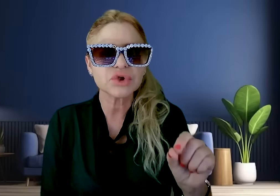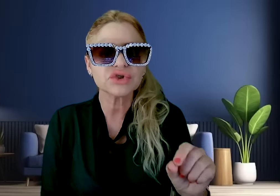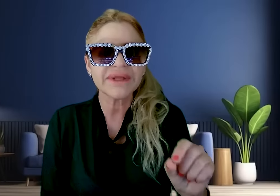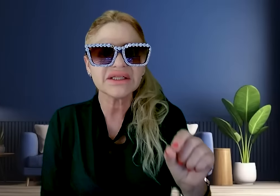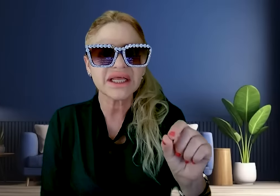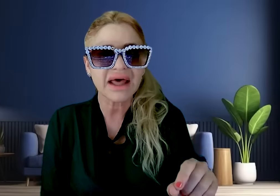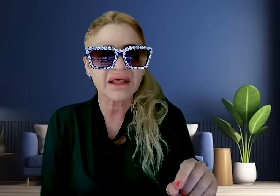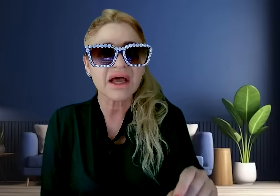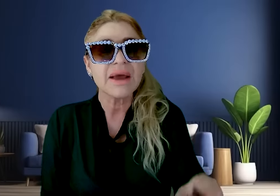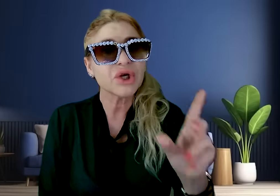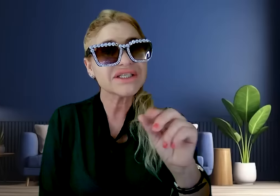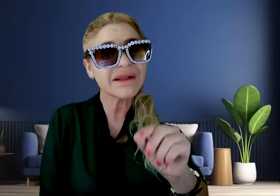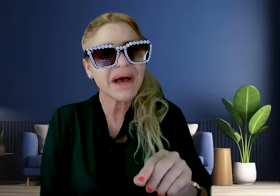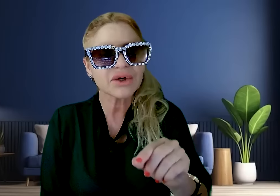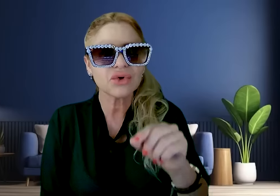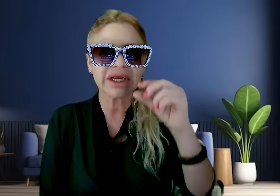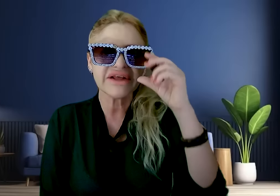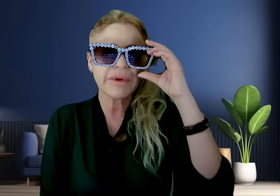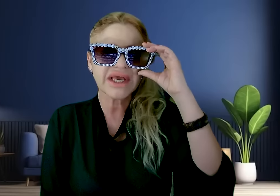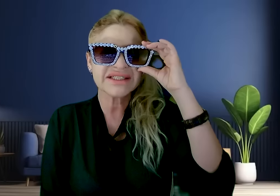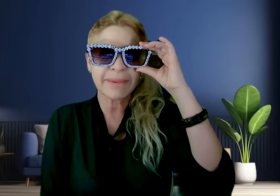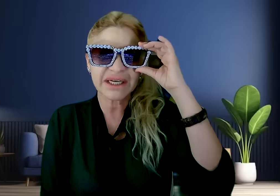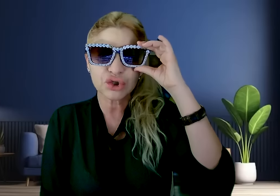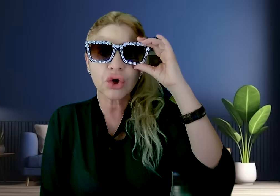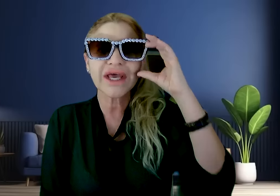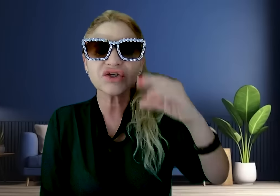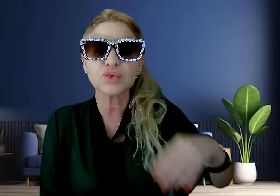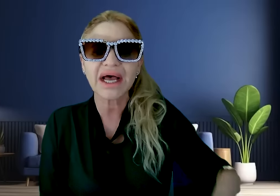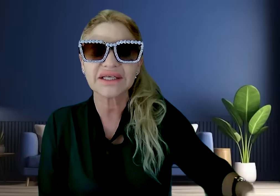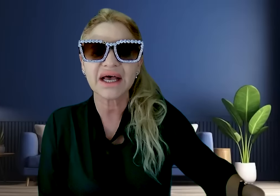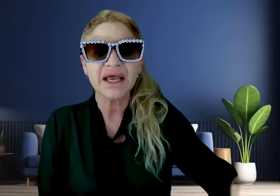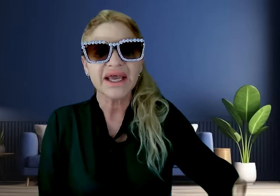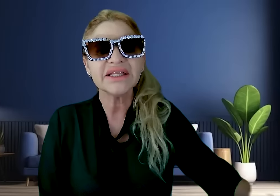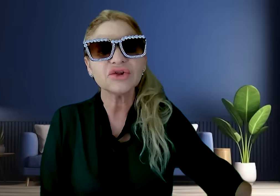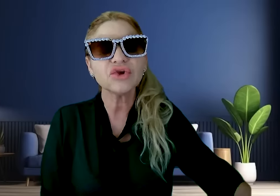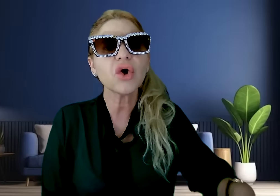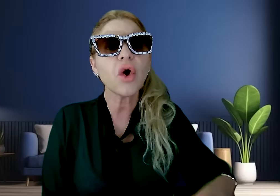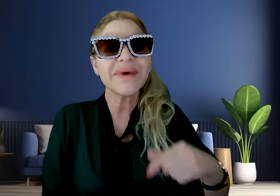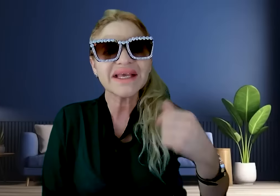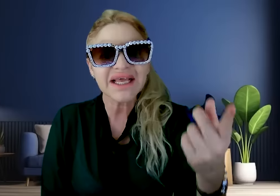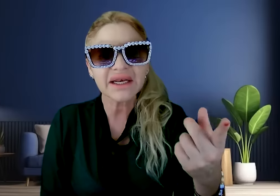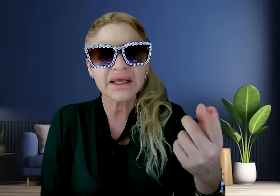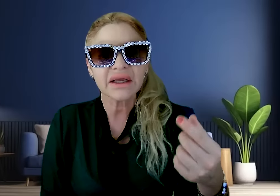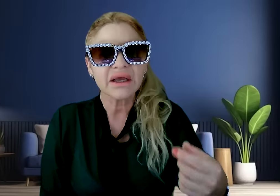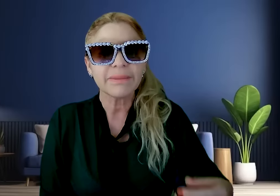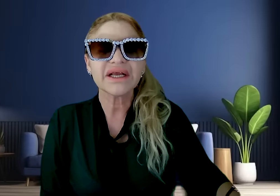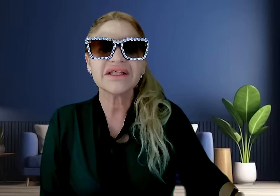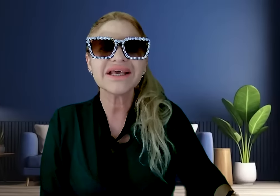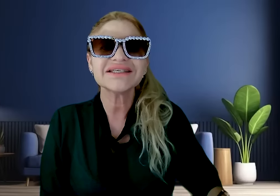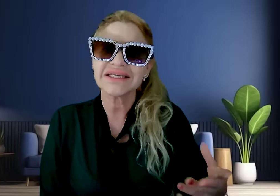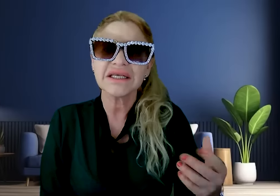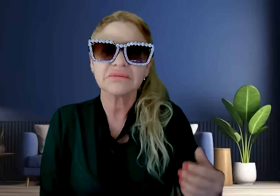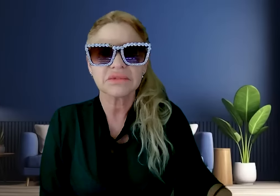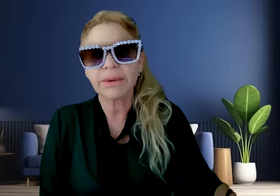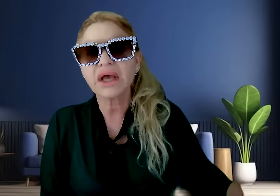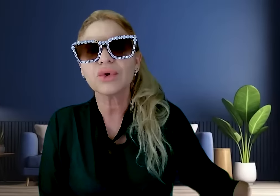hizo absolutamente nada, pero que sin embargo el FBI se apareció en su casa e intentó convencerle para que